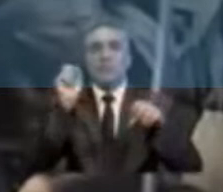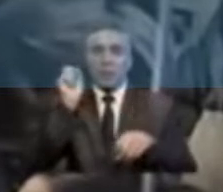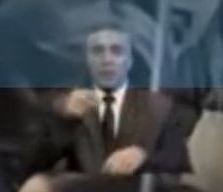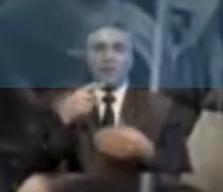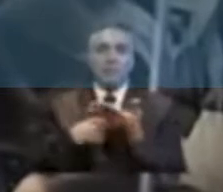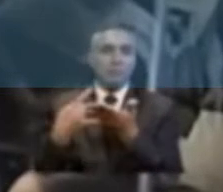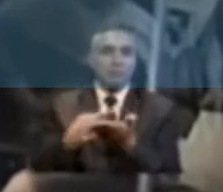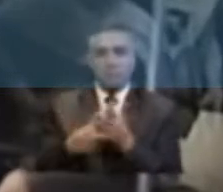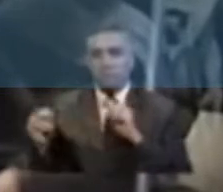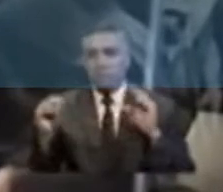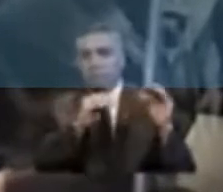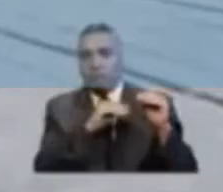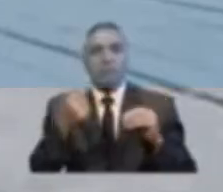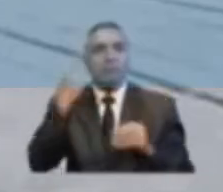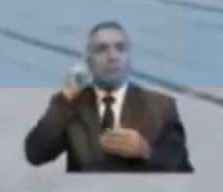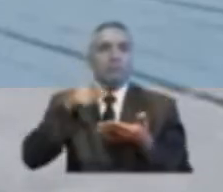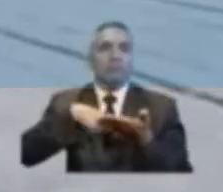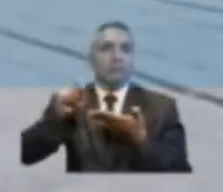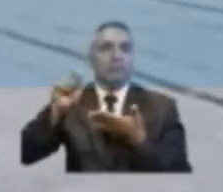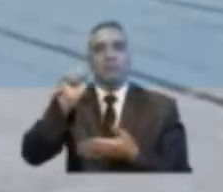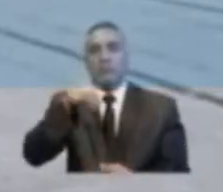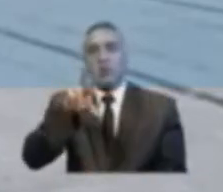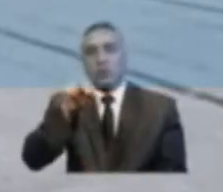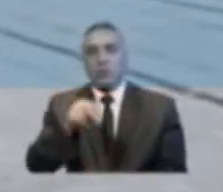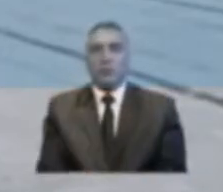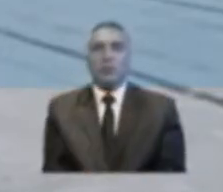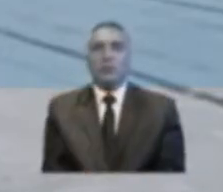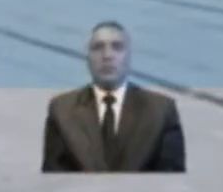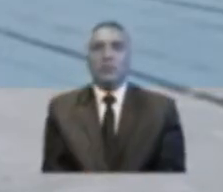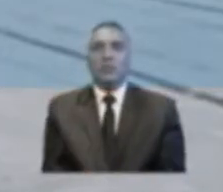ser analizado para que se tome una decisión en la comisión.